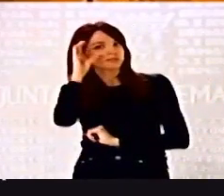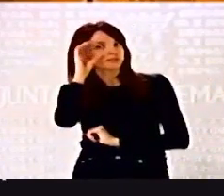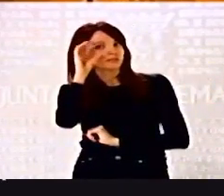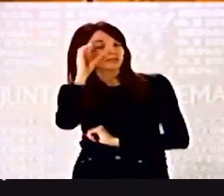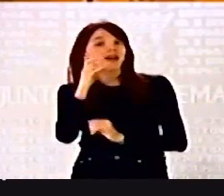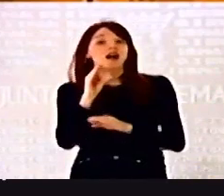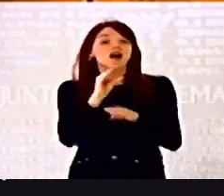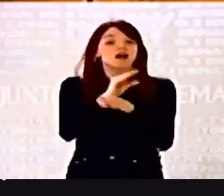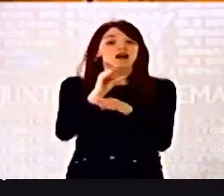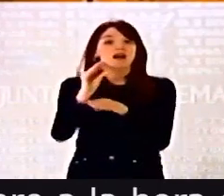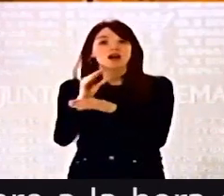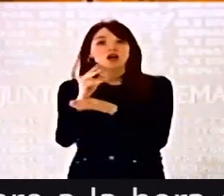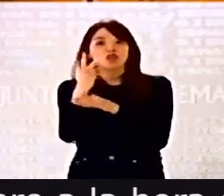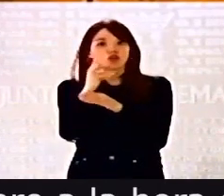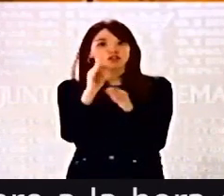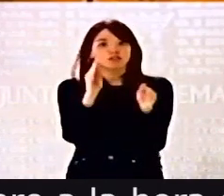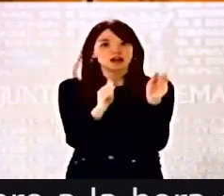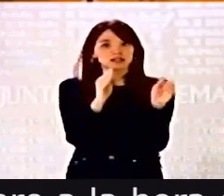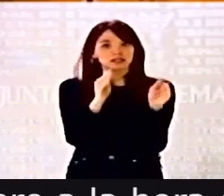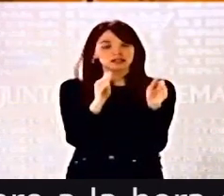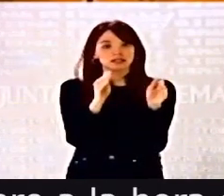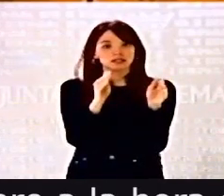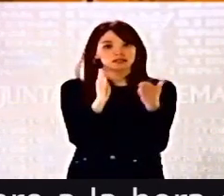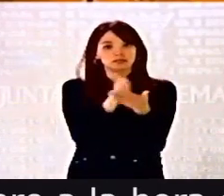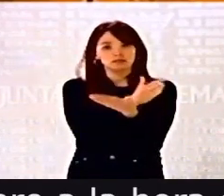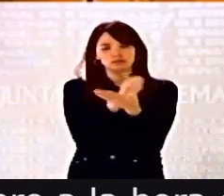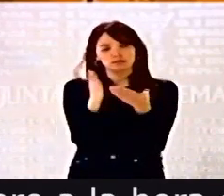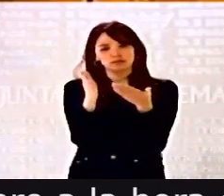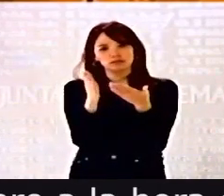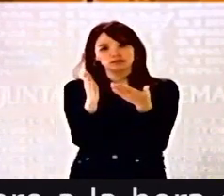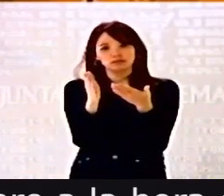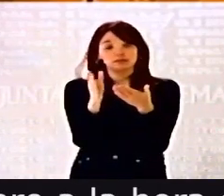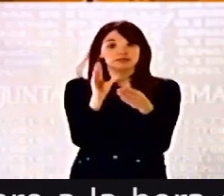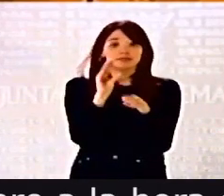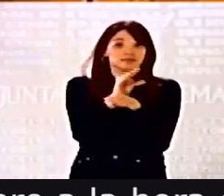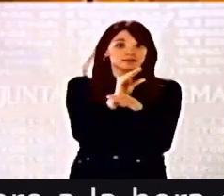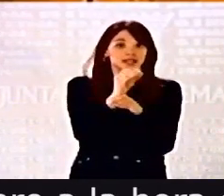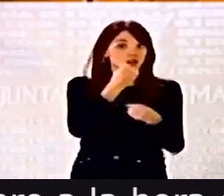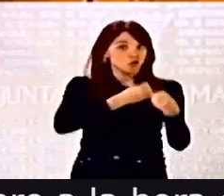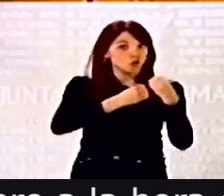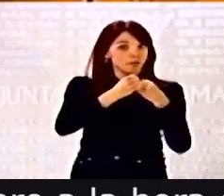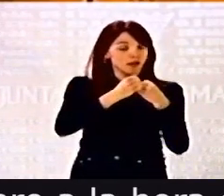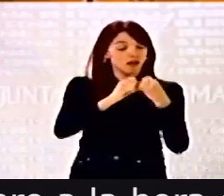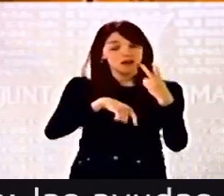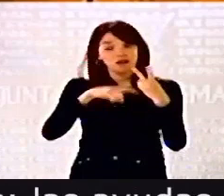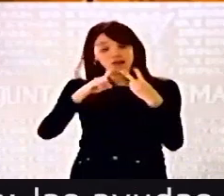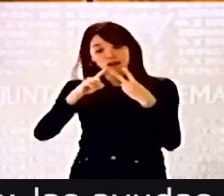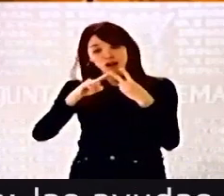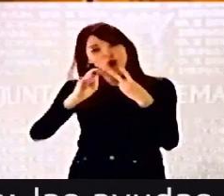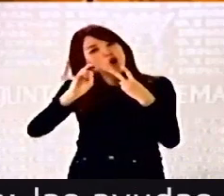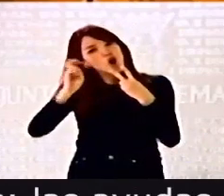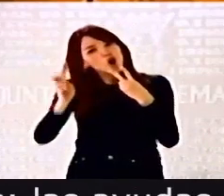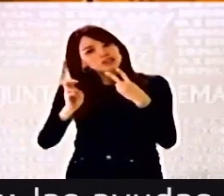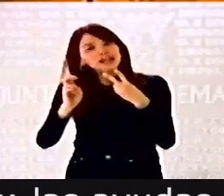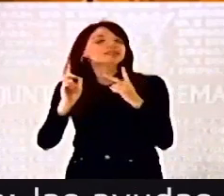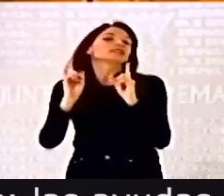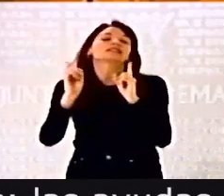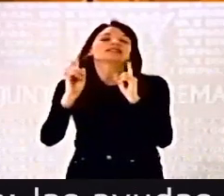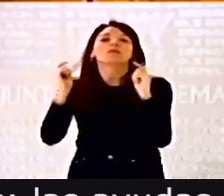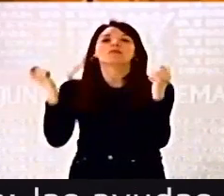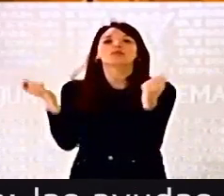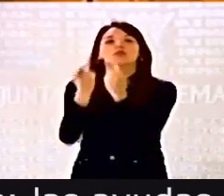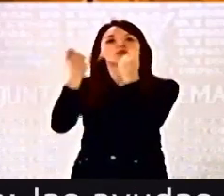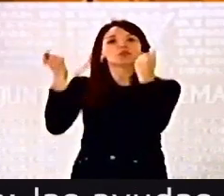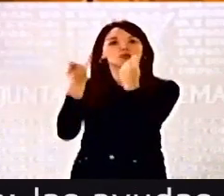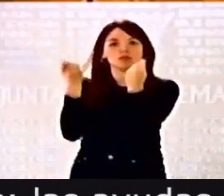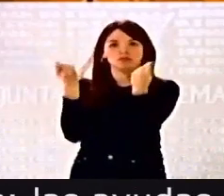dividen en 2 fases, ¿no? Son, digamos, entre comillas, las ayudas económicas y luego está en la otra parte que son las promoción, ¿no? La promoción del